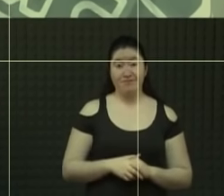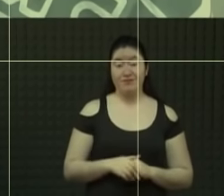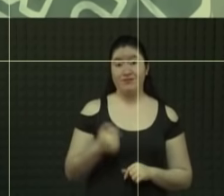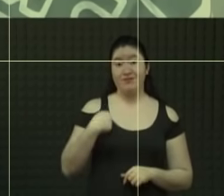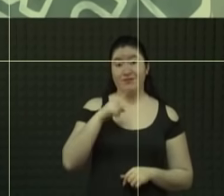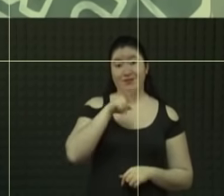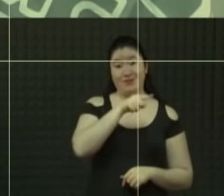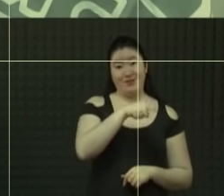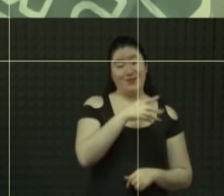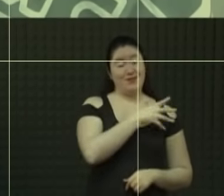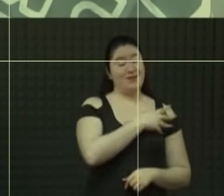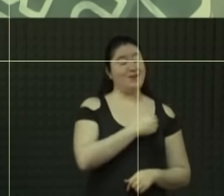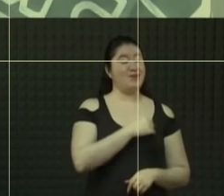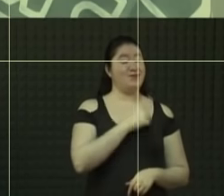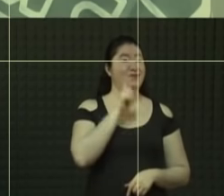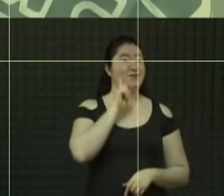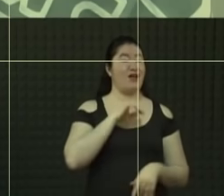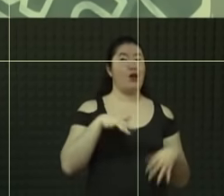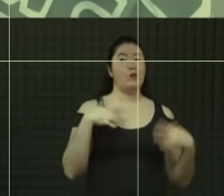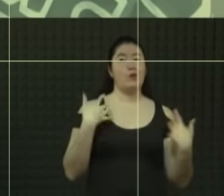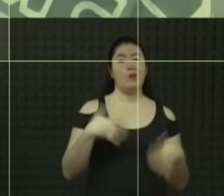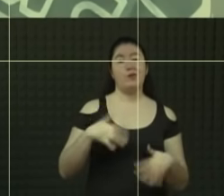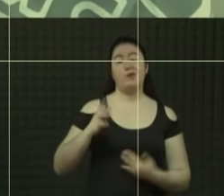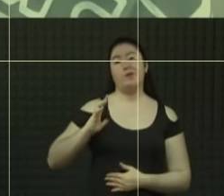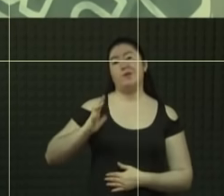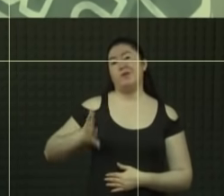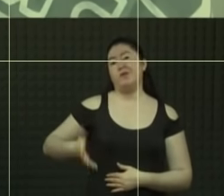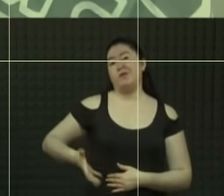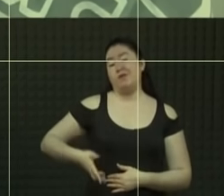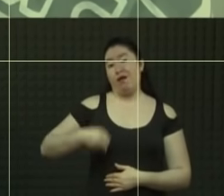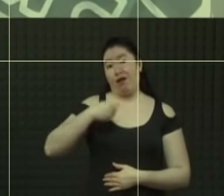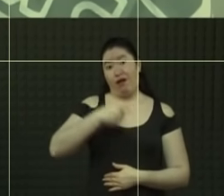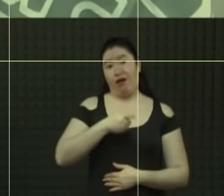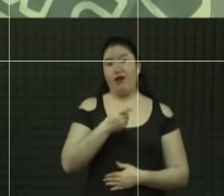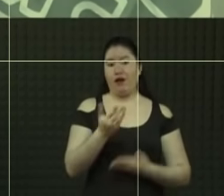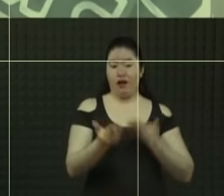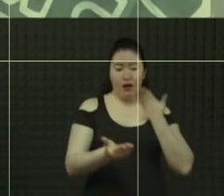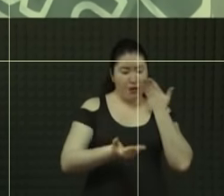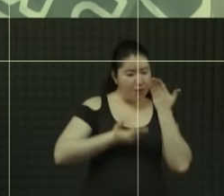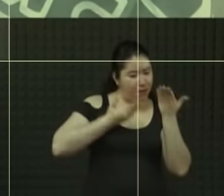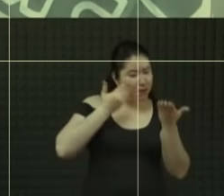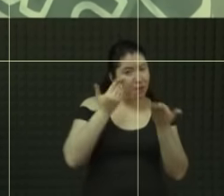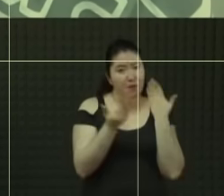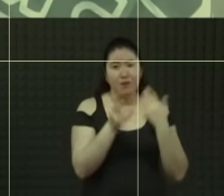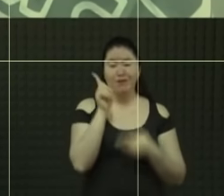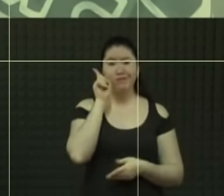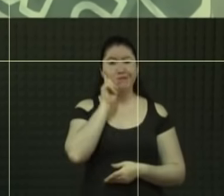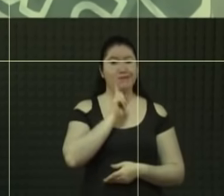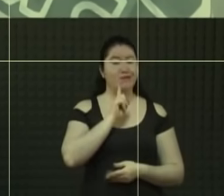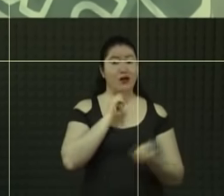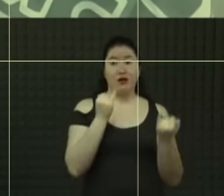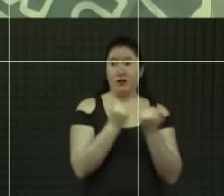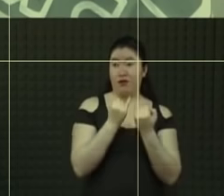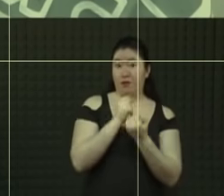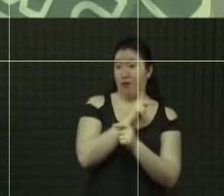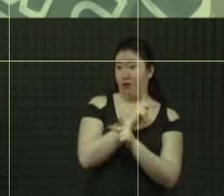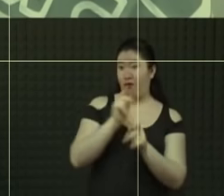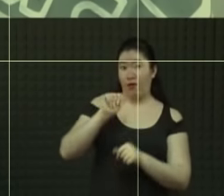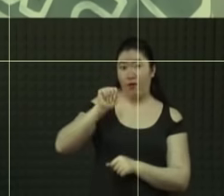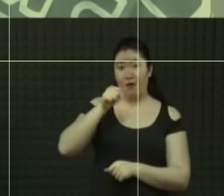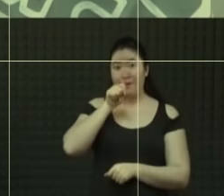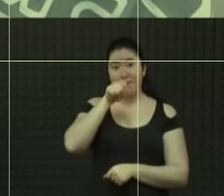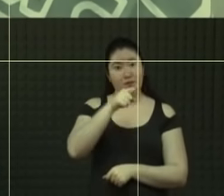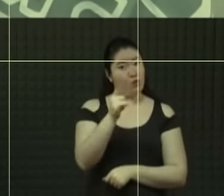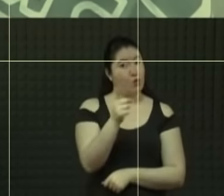muy orgullosa de ella. Es una mujer que sacó su doctorado, igual que muchas otras mujeres, y que salió adelante por